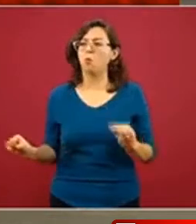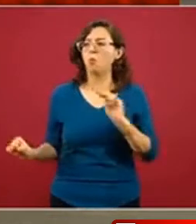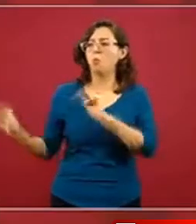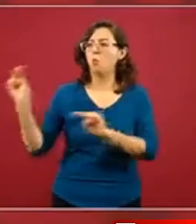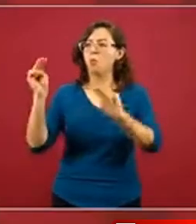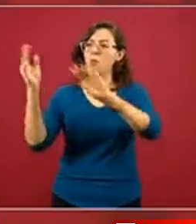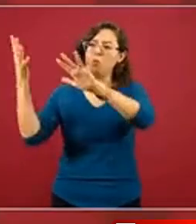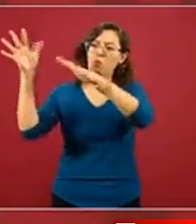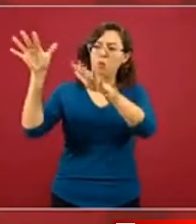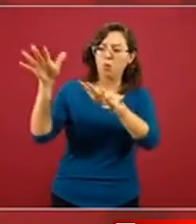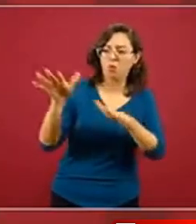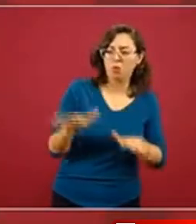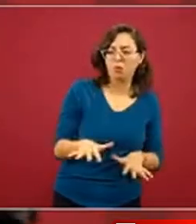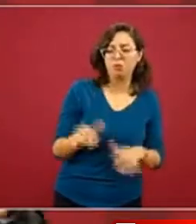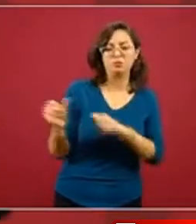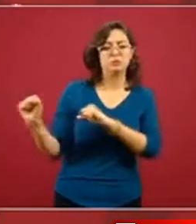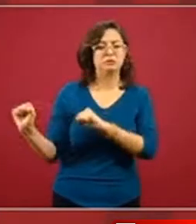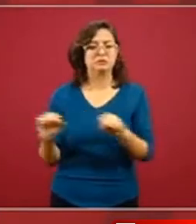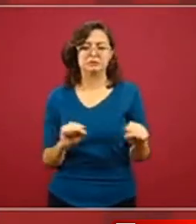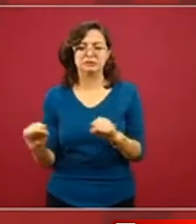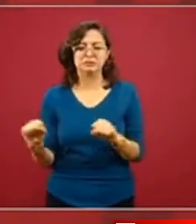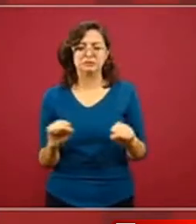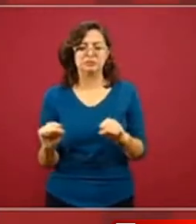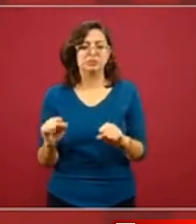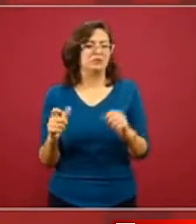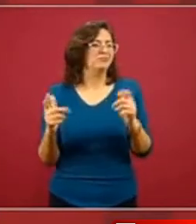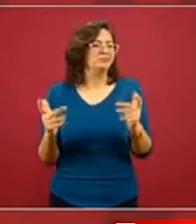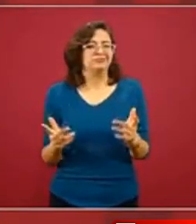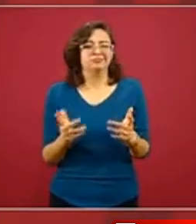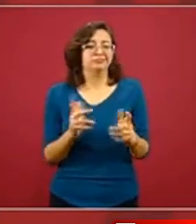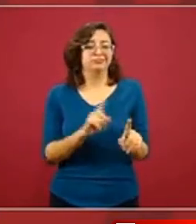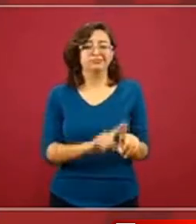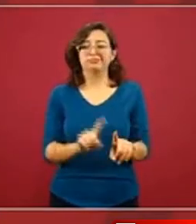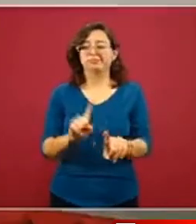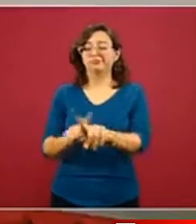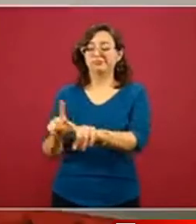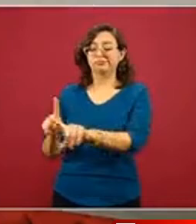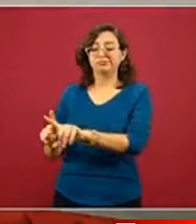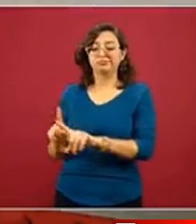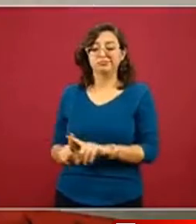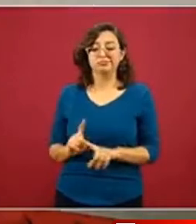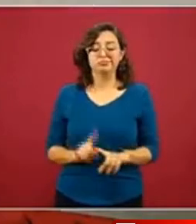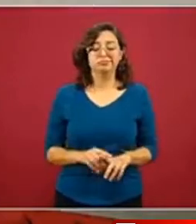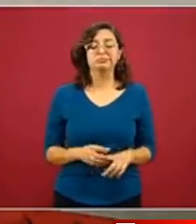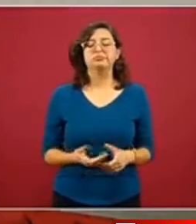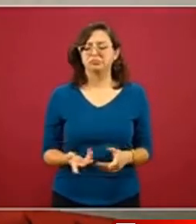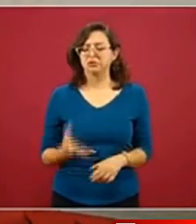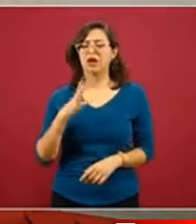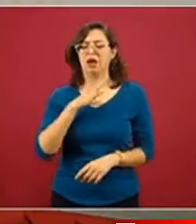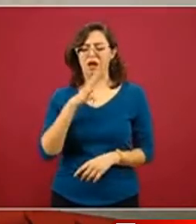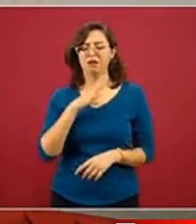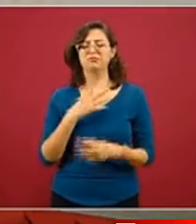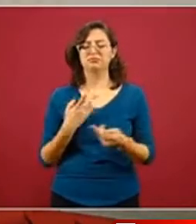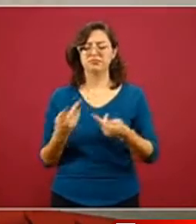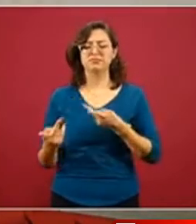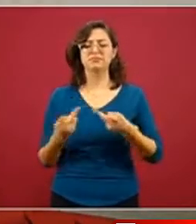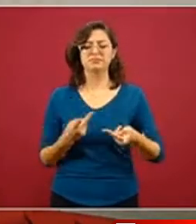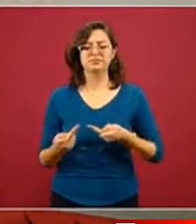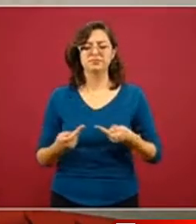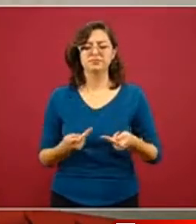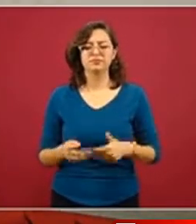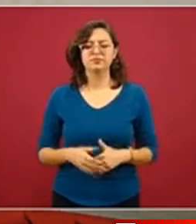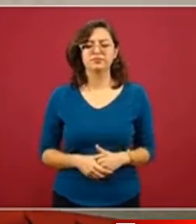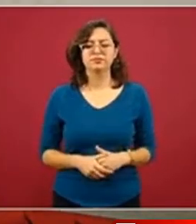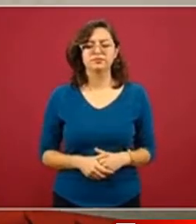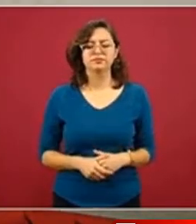actividad sísmica, etcétera, por mencionar algunos. Una pieza que me gustaría comentar es